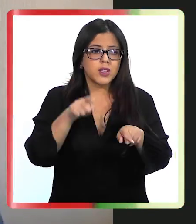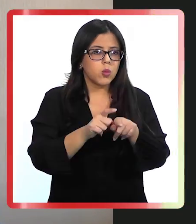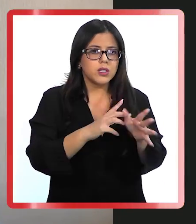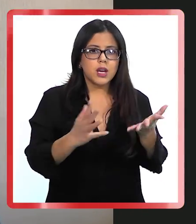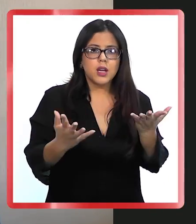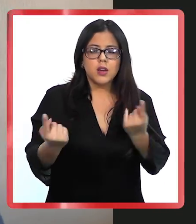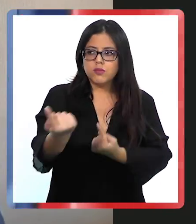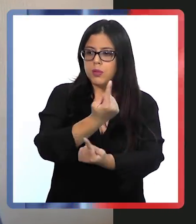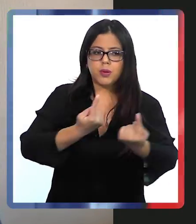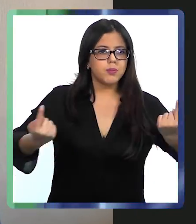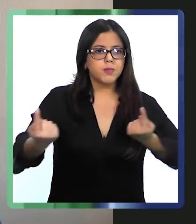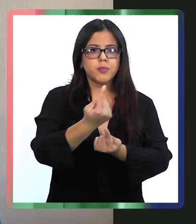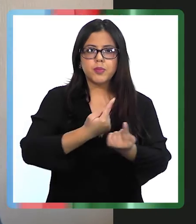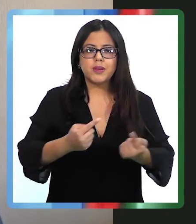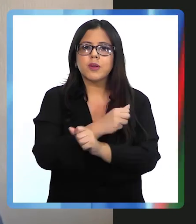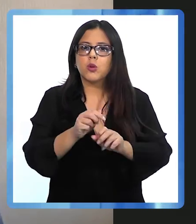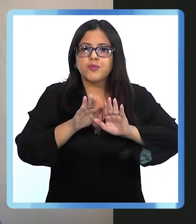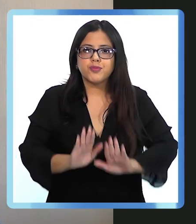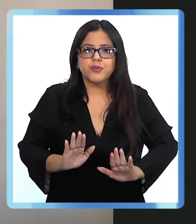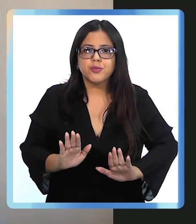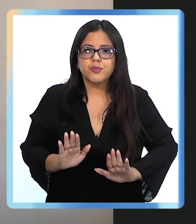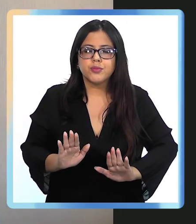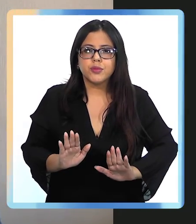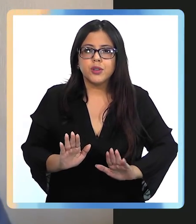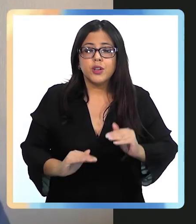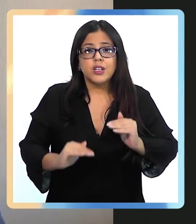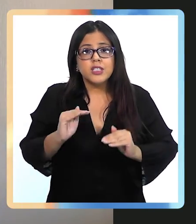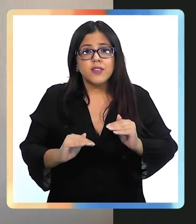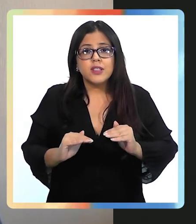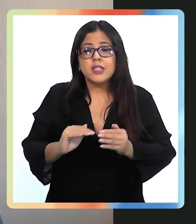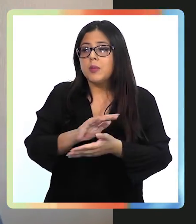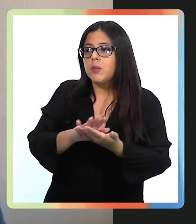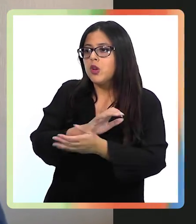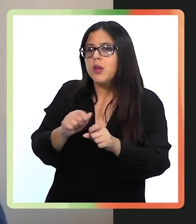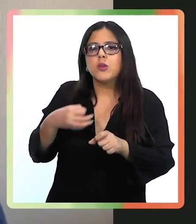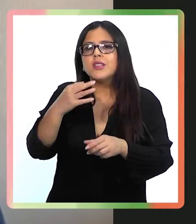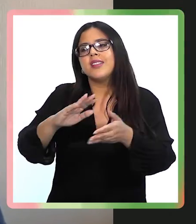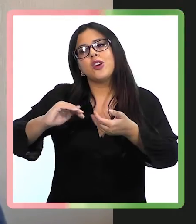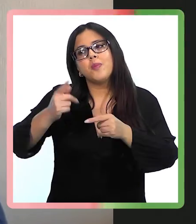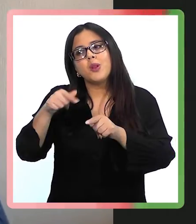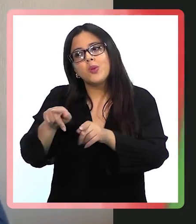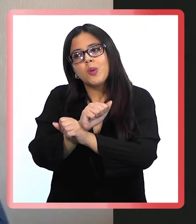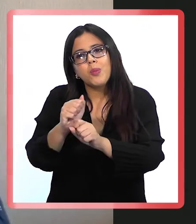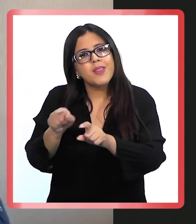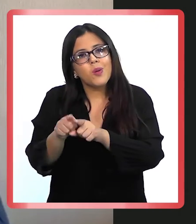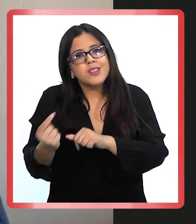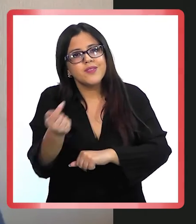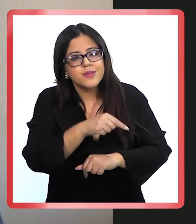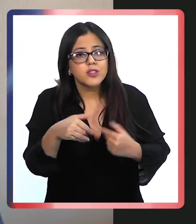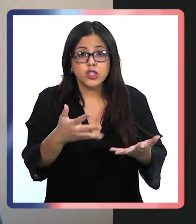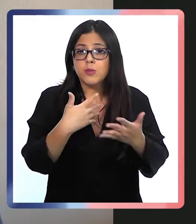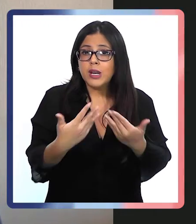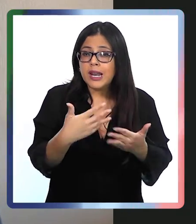un lado a otro, y es imposible frenarla o decir, no, usted llega hasta acá nomás, disculpe, no puede seguir avanzando en ninguna parte, sino que por esencia, por